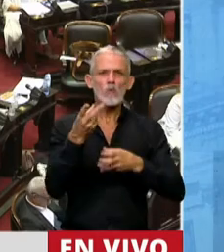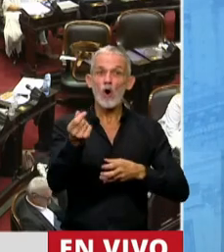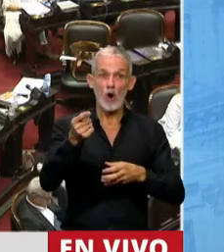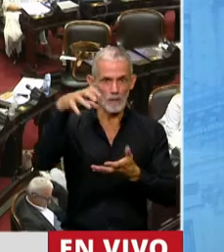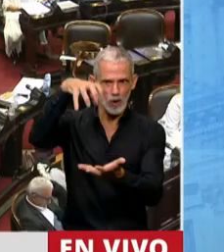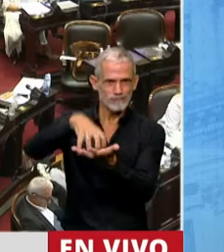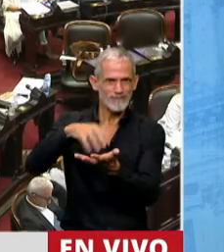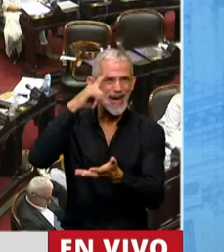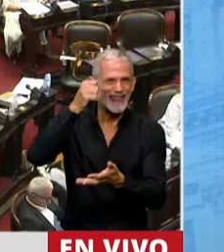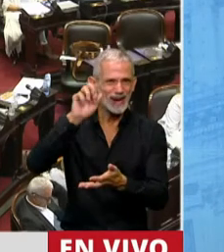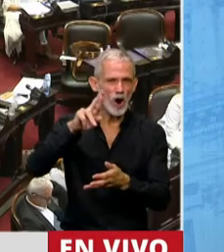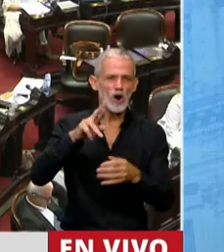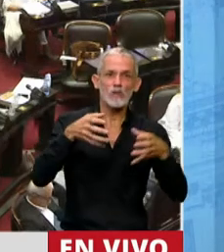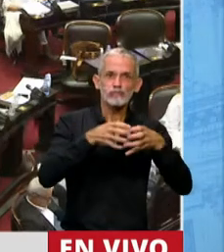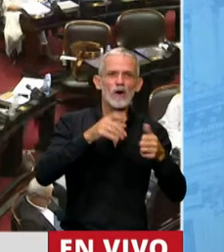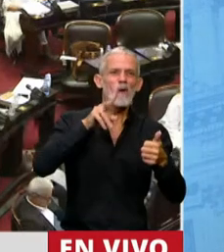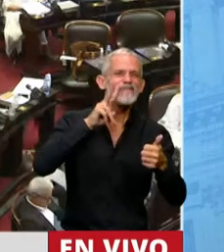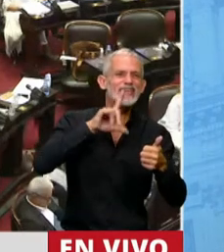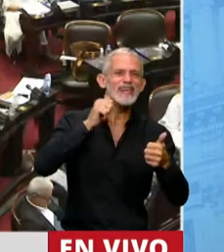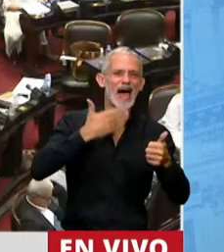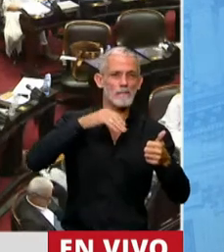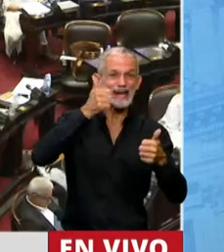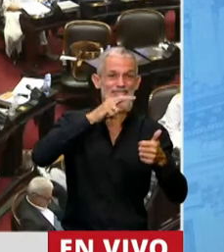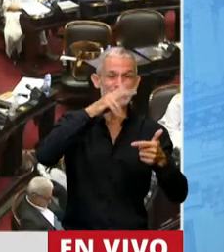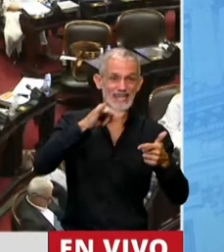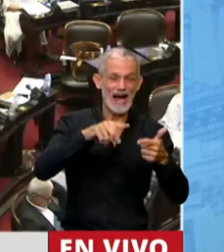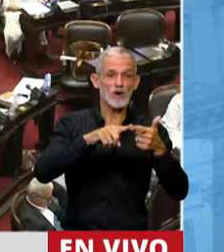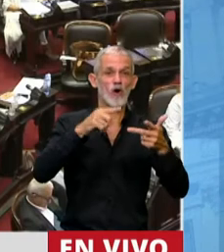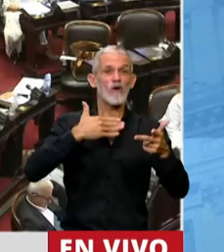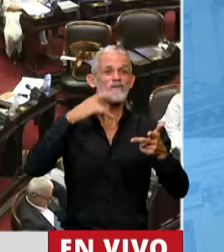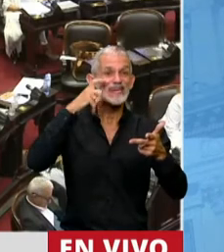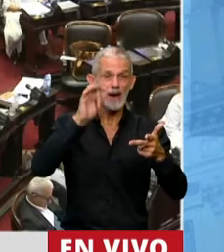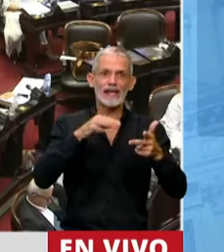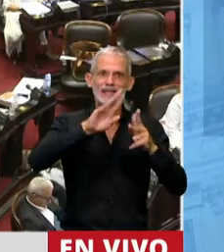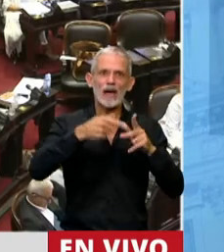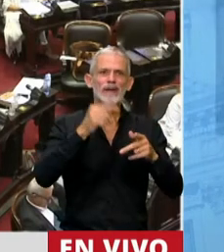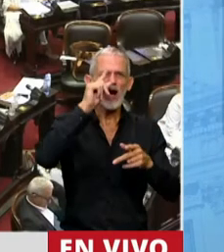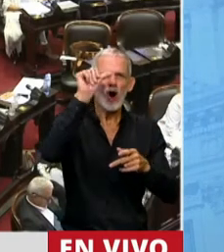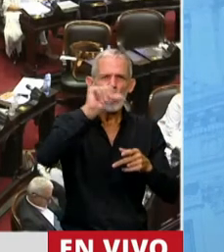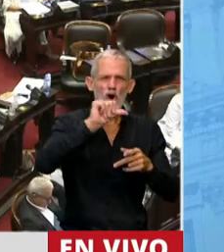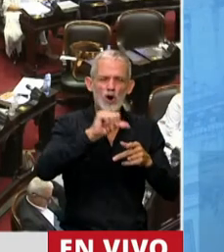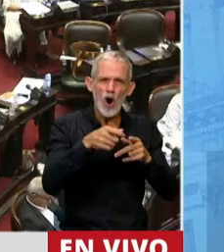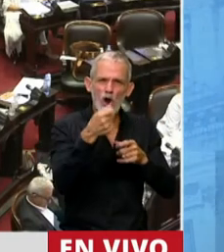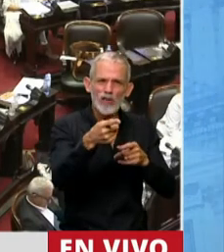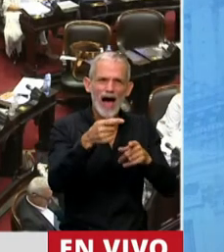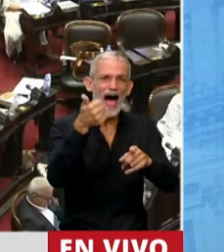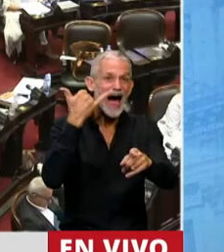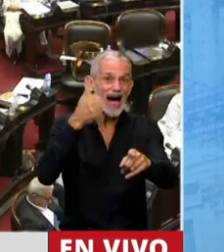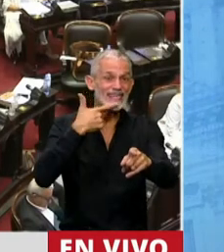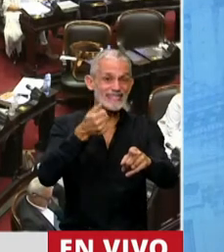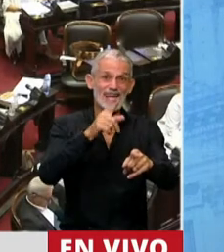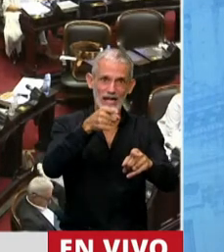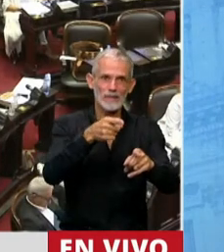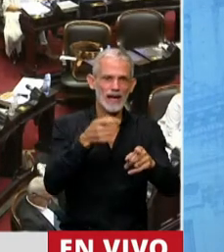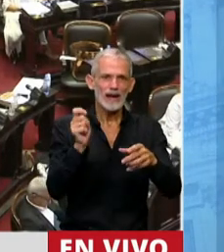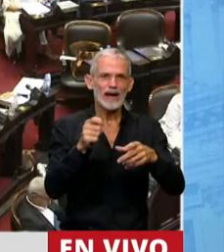Edenor, Vila, Manzano y Filiberti, proveedor de cloro de AISA, vinculado a Lingieri, también sindicalista de AISA,